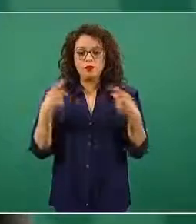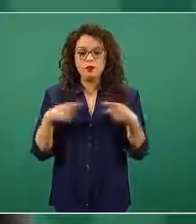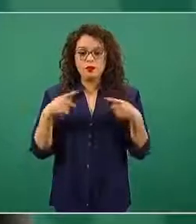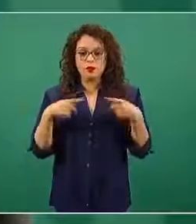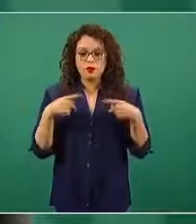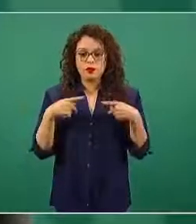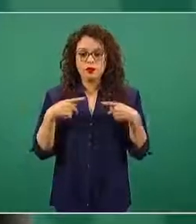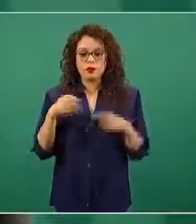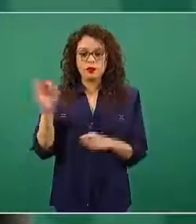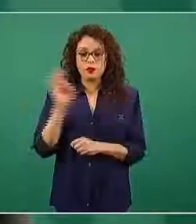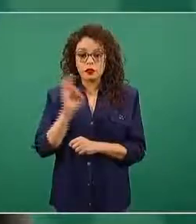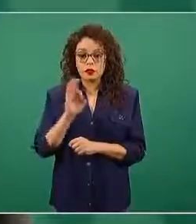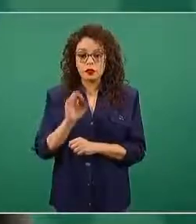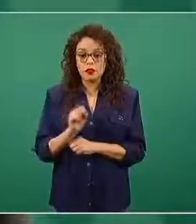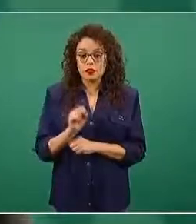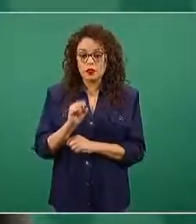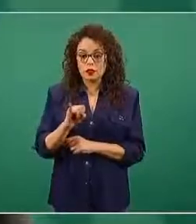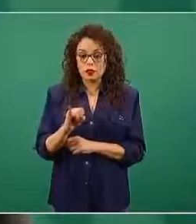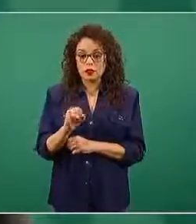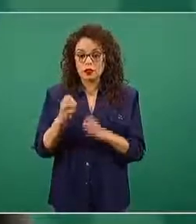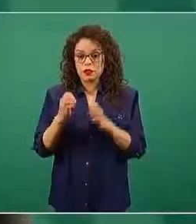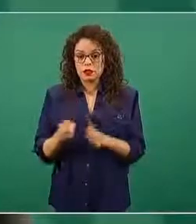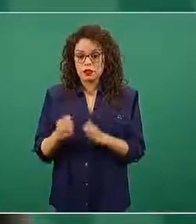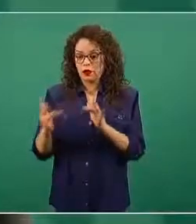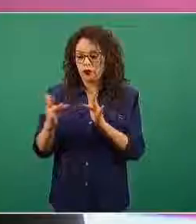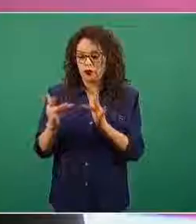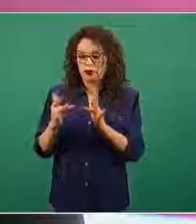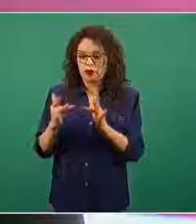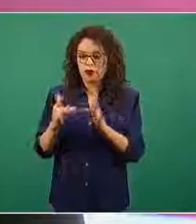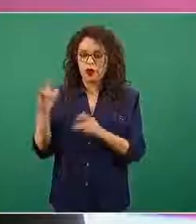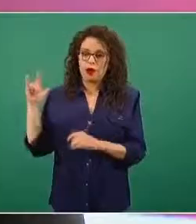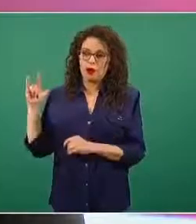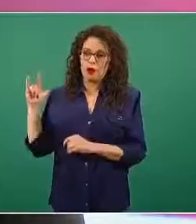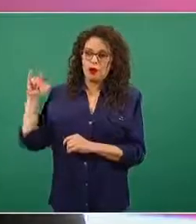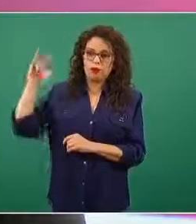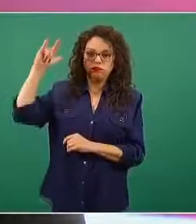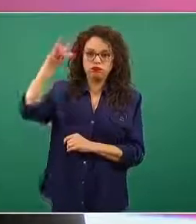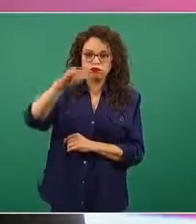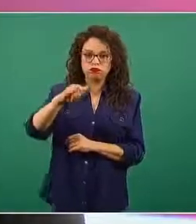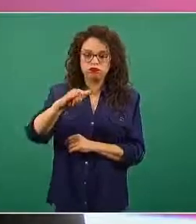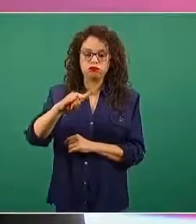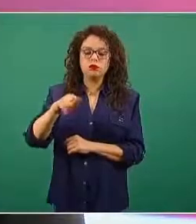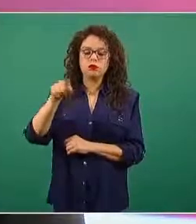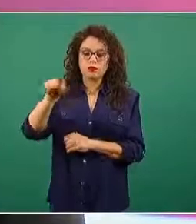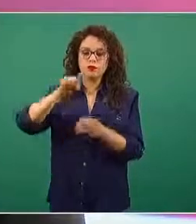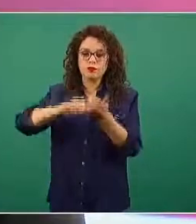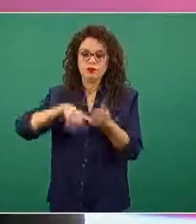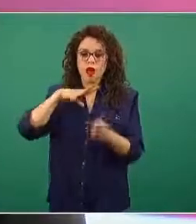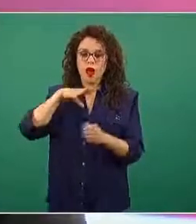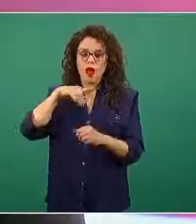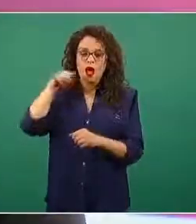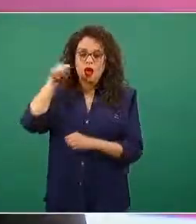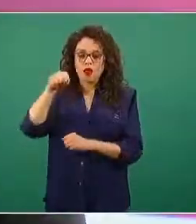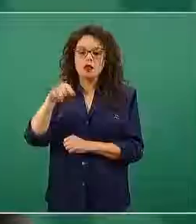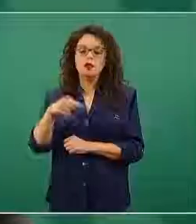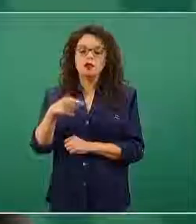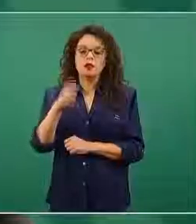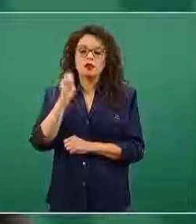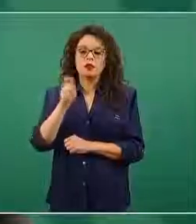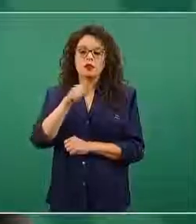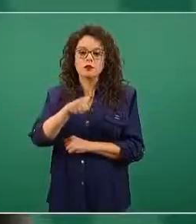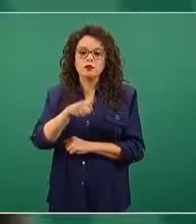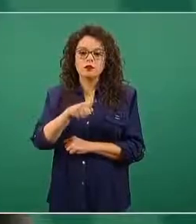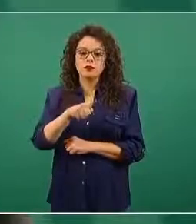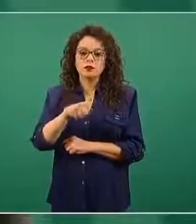que pudieran identificarse como contactos de los vuelos aéreos que en su momento fueron utilizados obviamente para